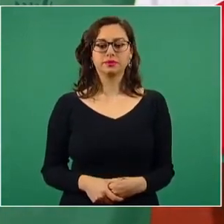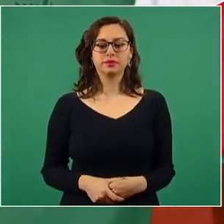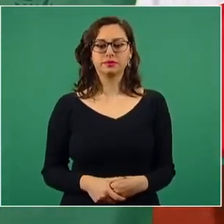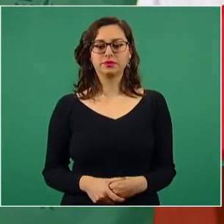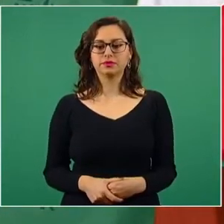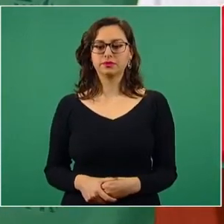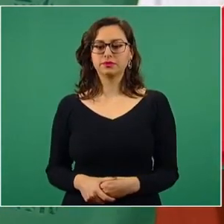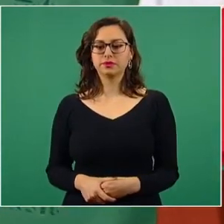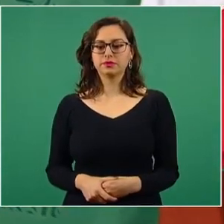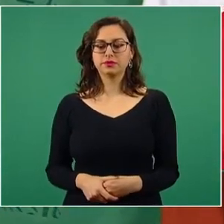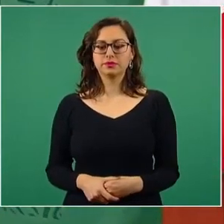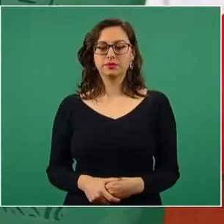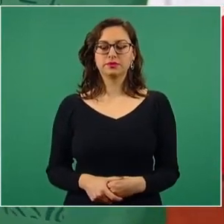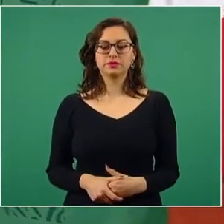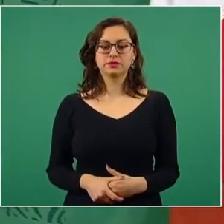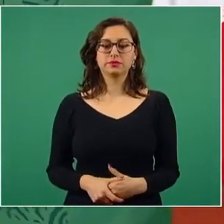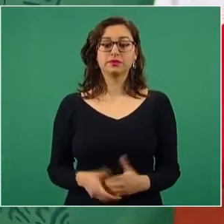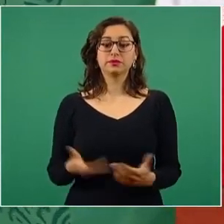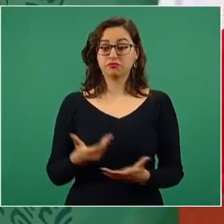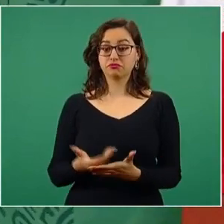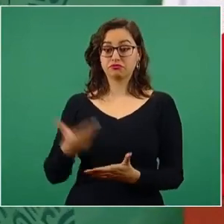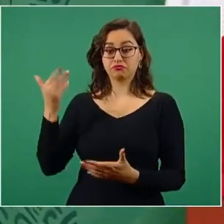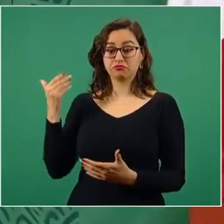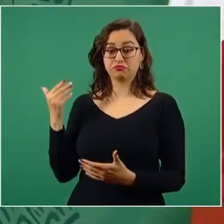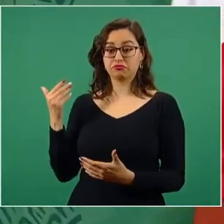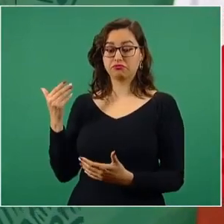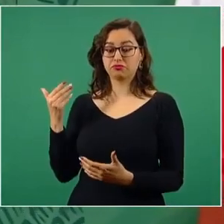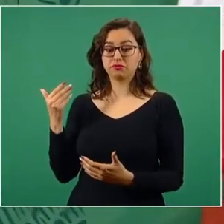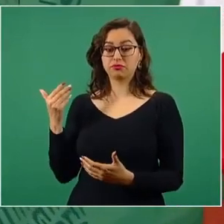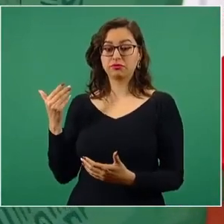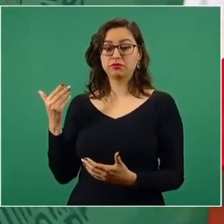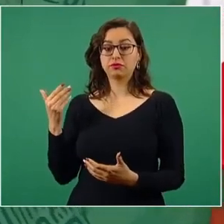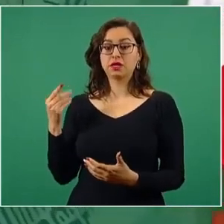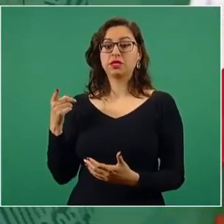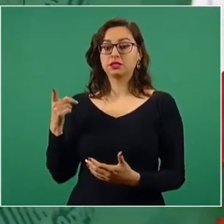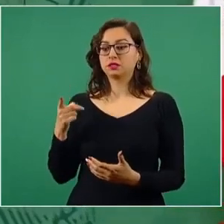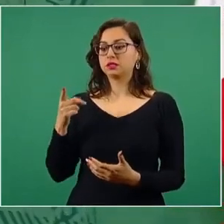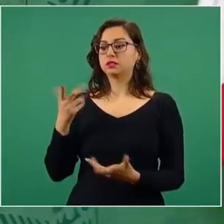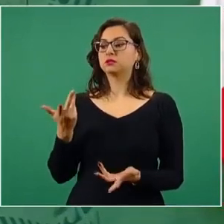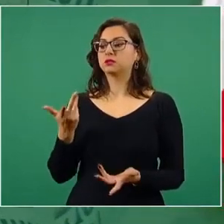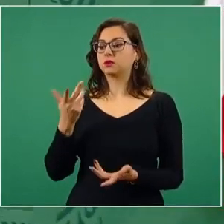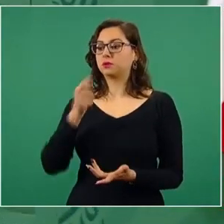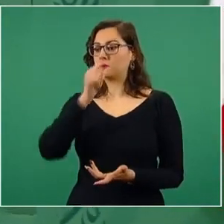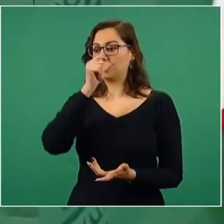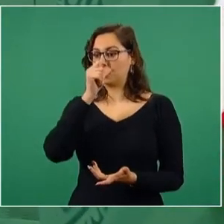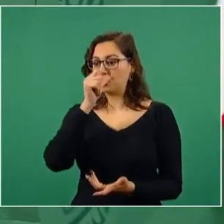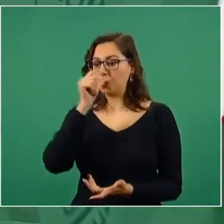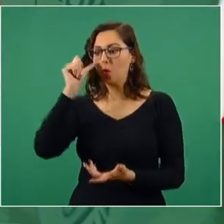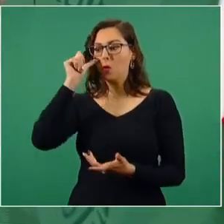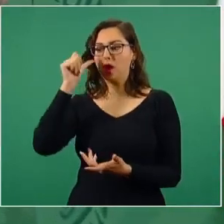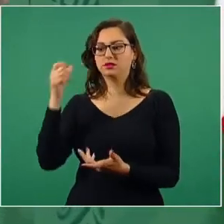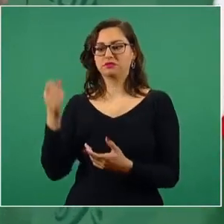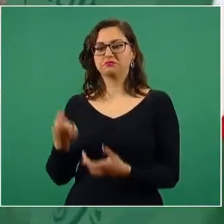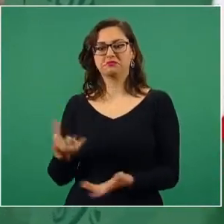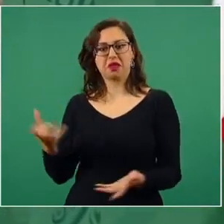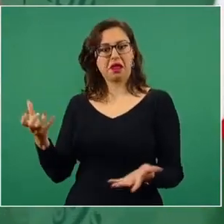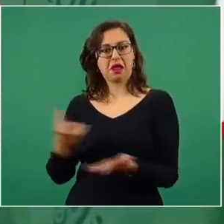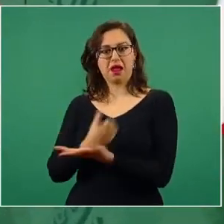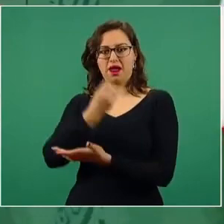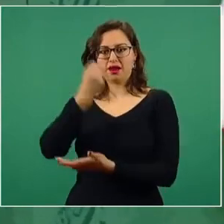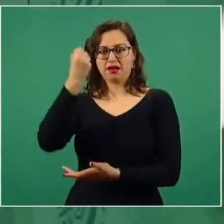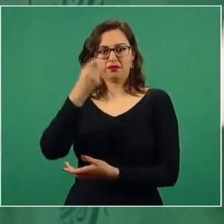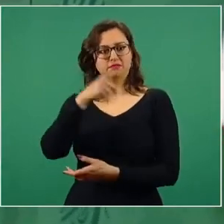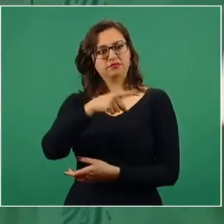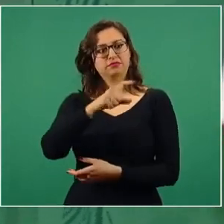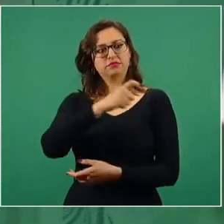cuando triunfa la República, cuando se expulsa a los extranjeros,